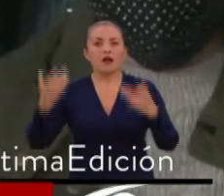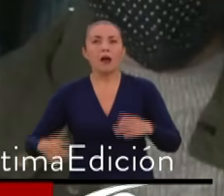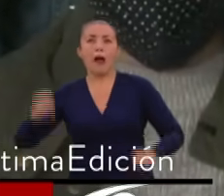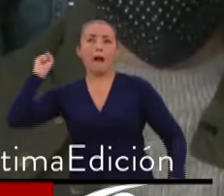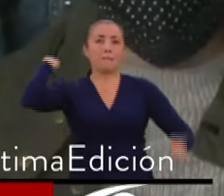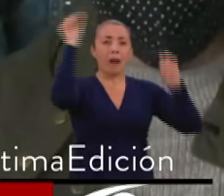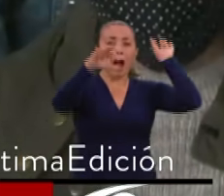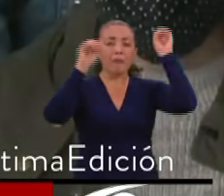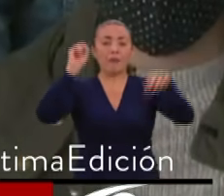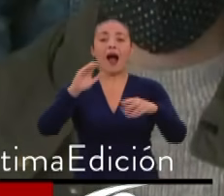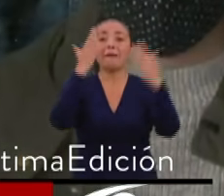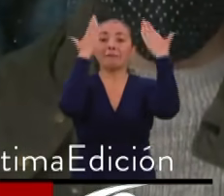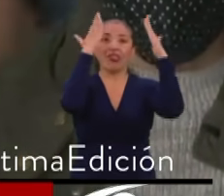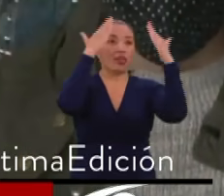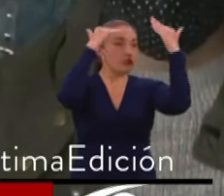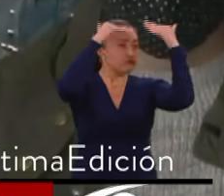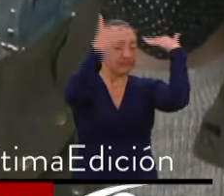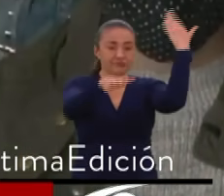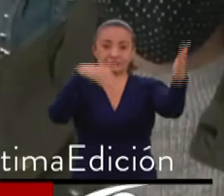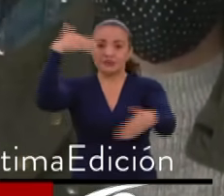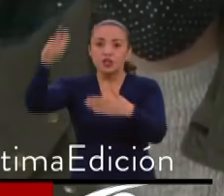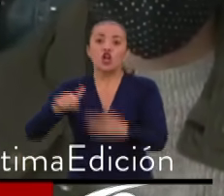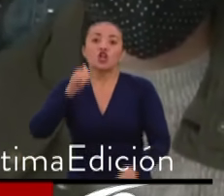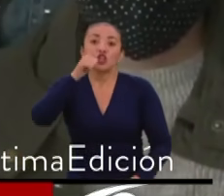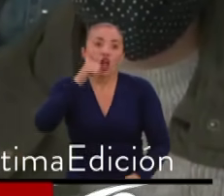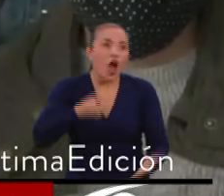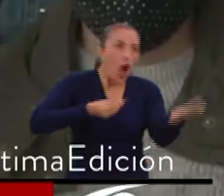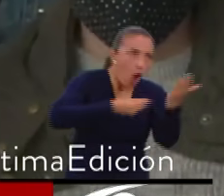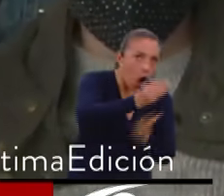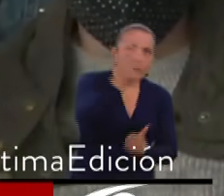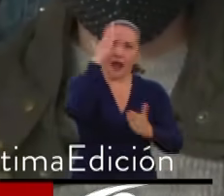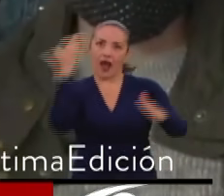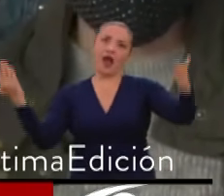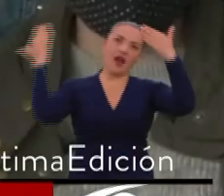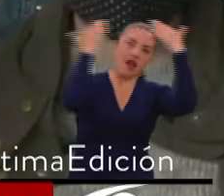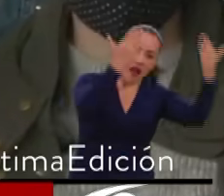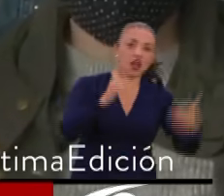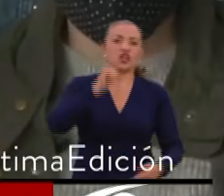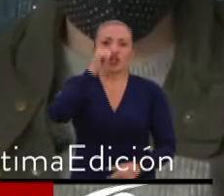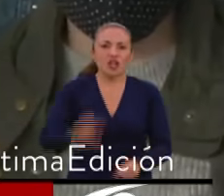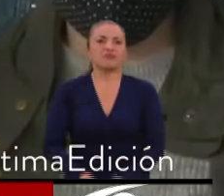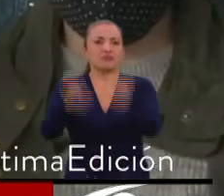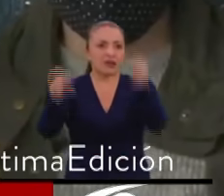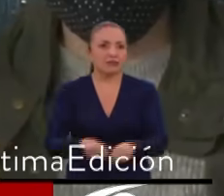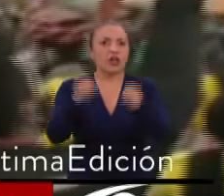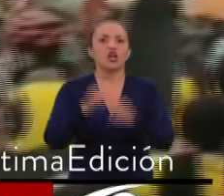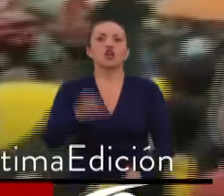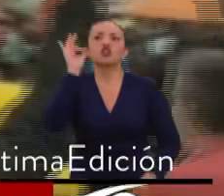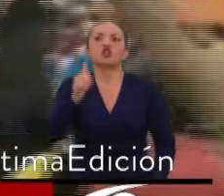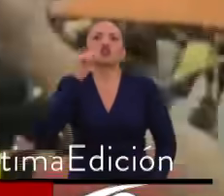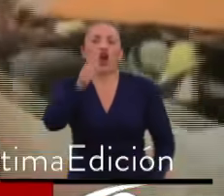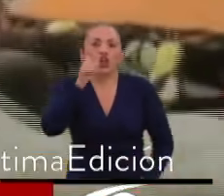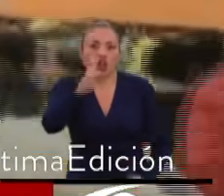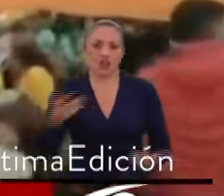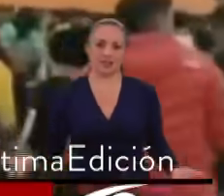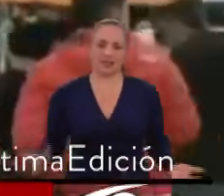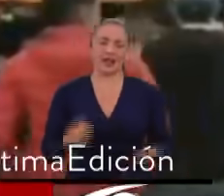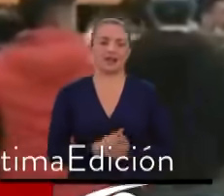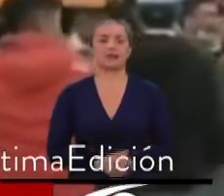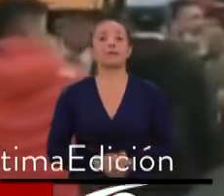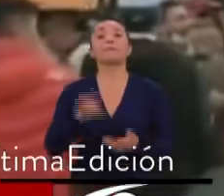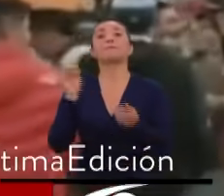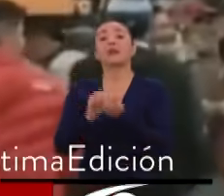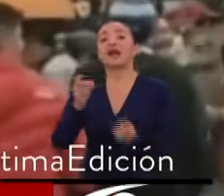los vidrios, y todos los días compre un vidrio, y todos los días destrozando, entrando y sacando. Incluso denuncian